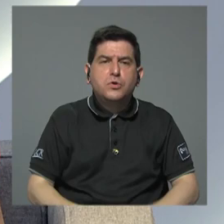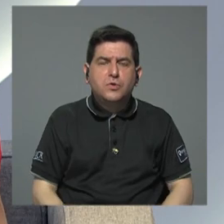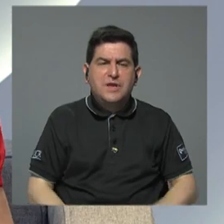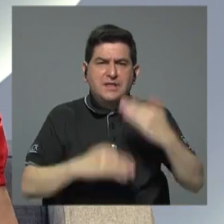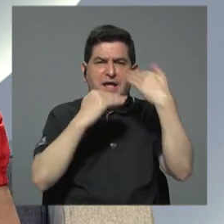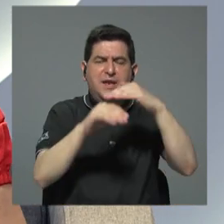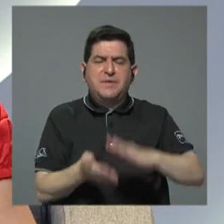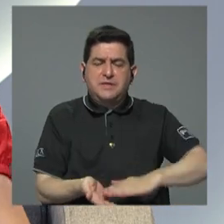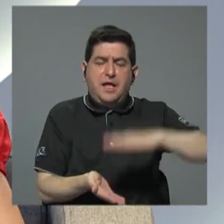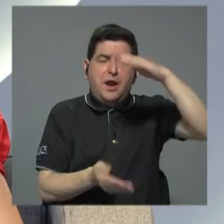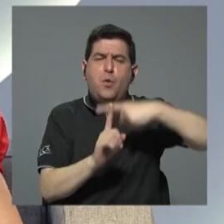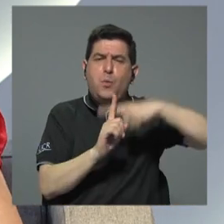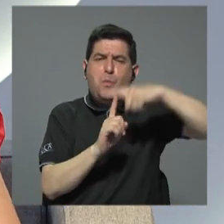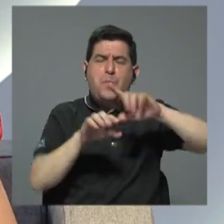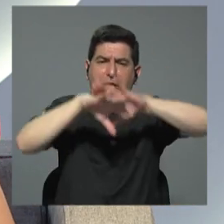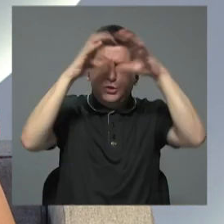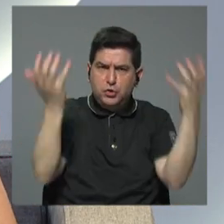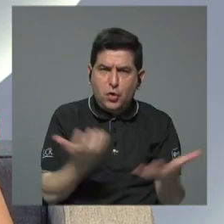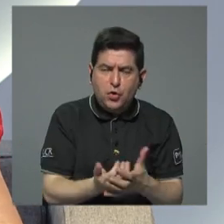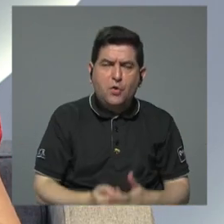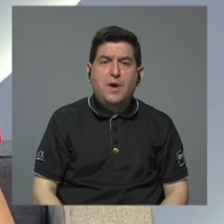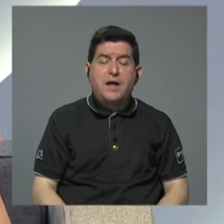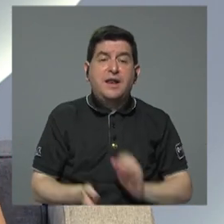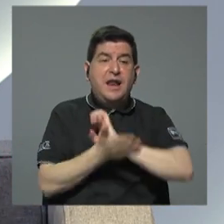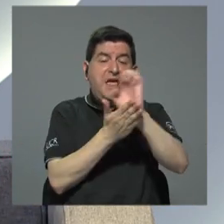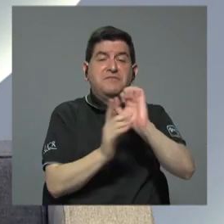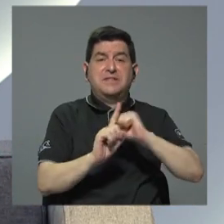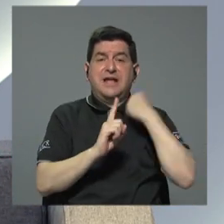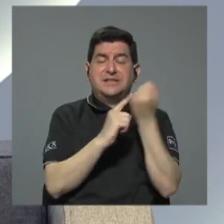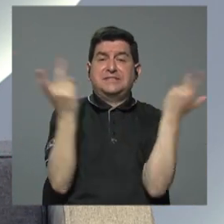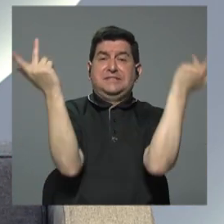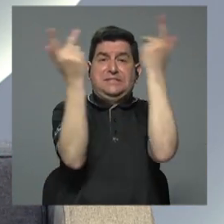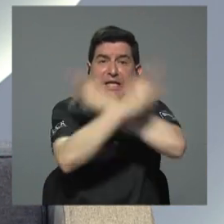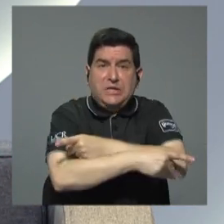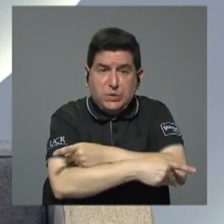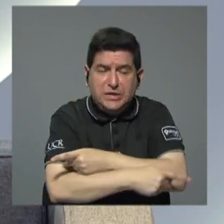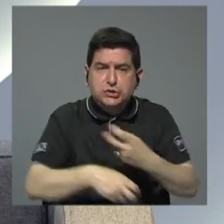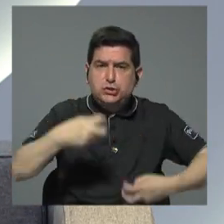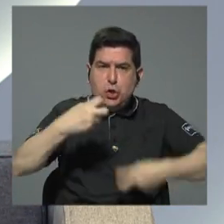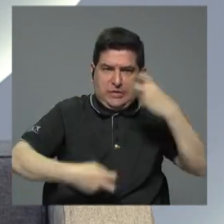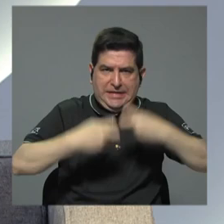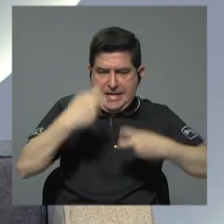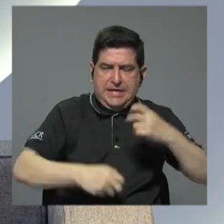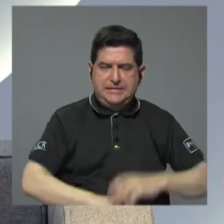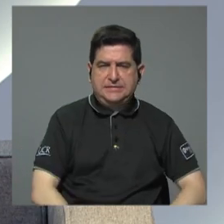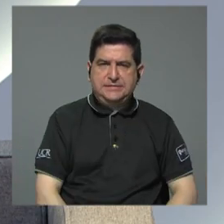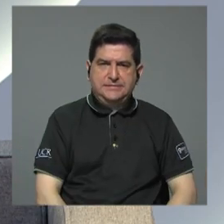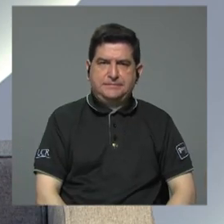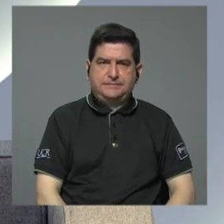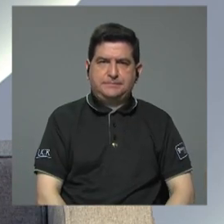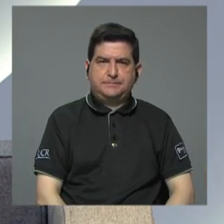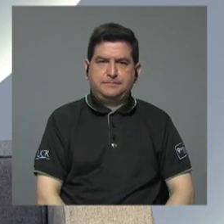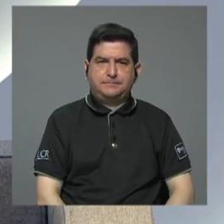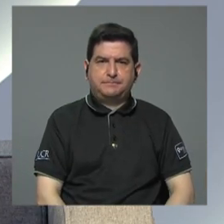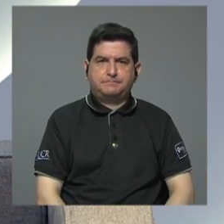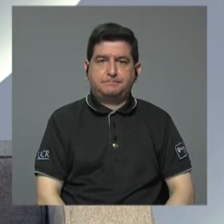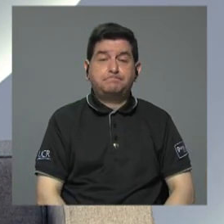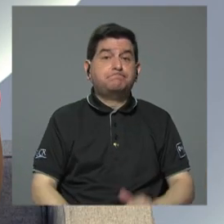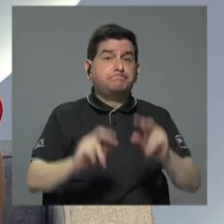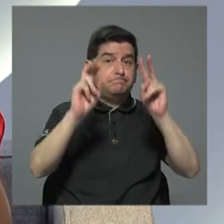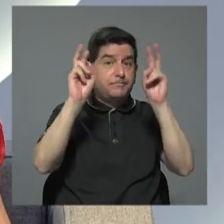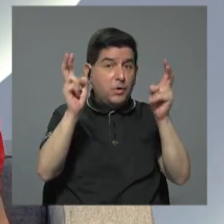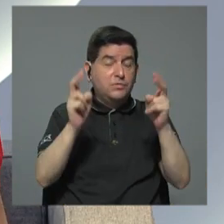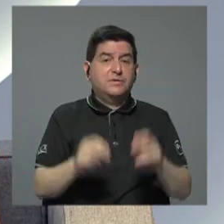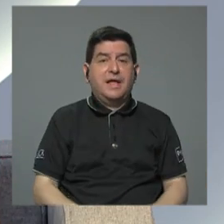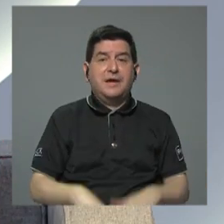de las temperaturas globales y evitar las peores consecuencias de esta crisis. Bueno, tema, y allá